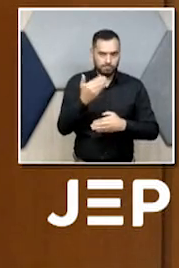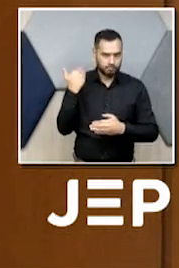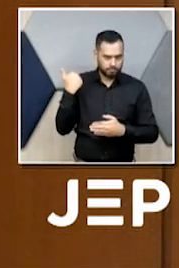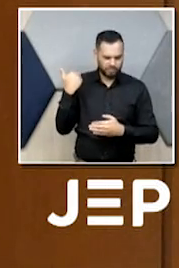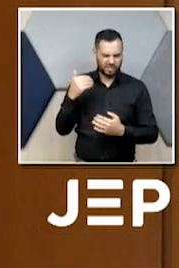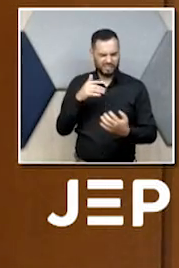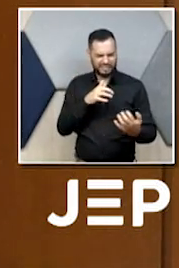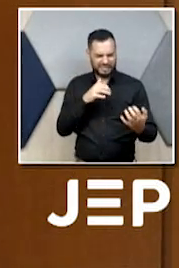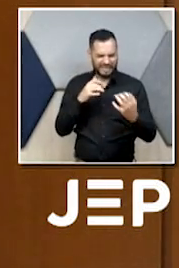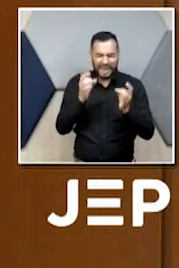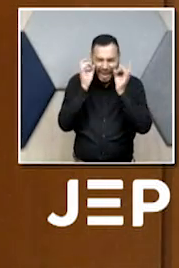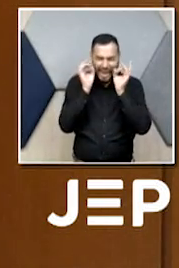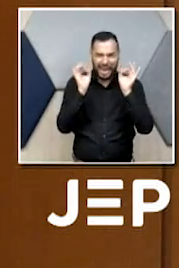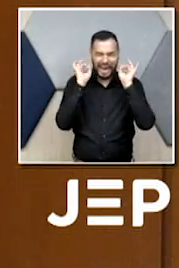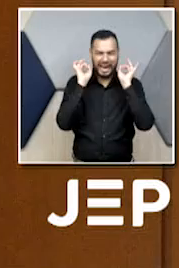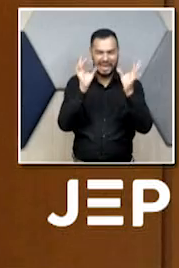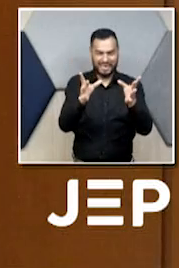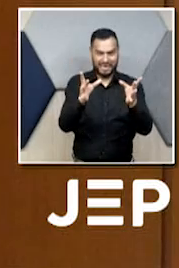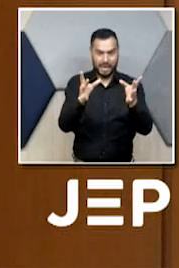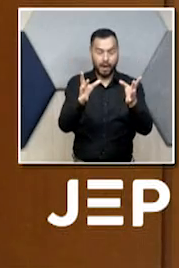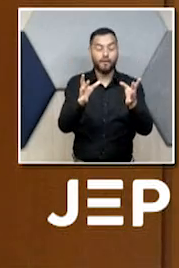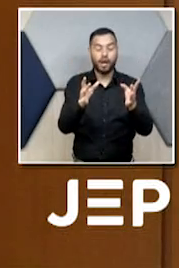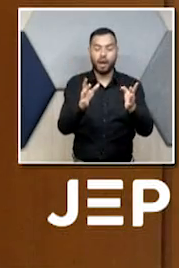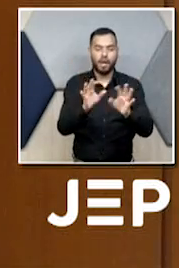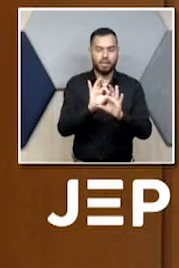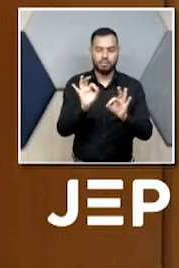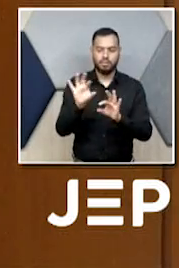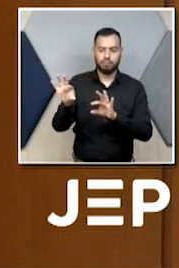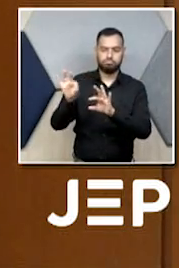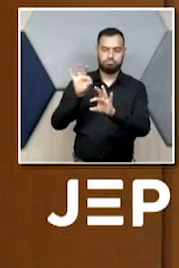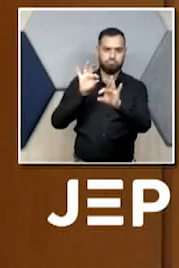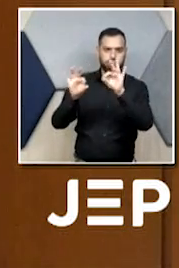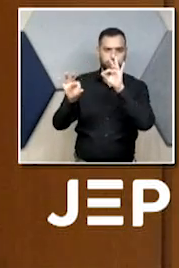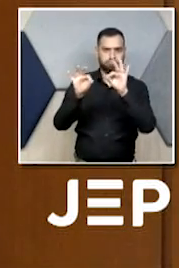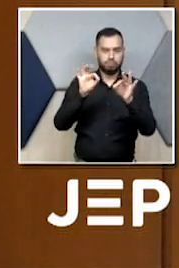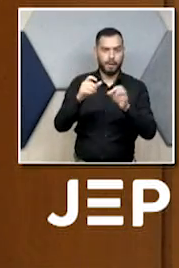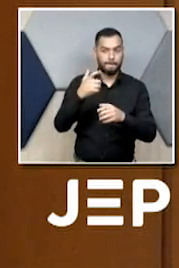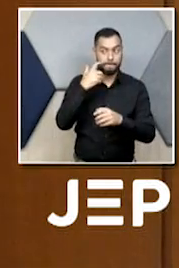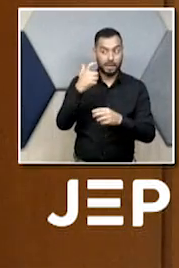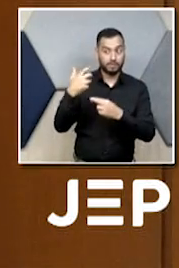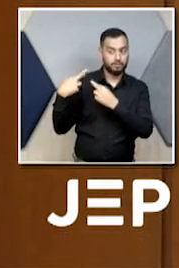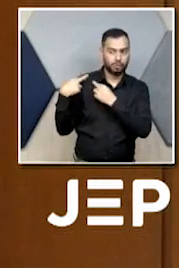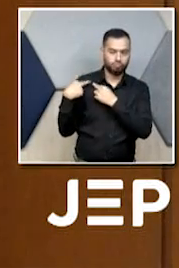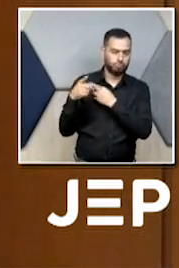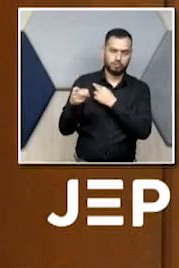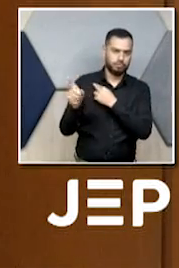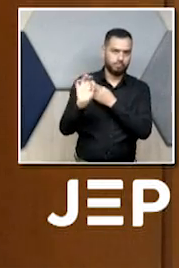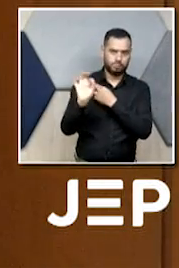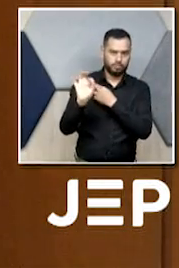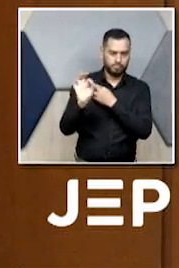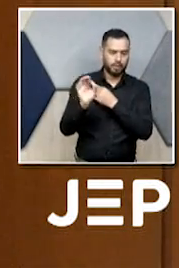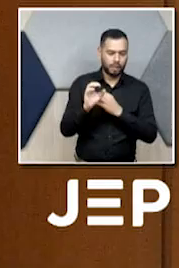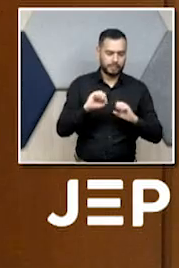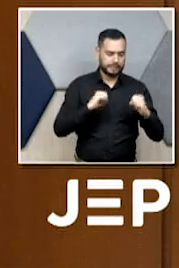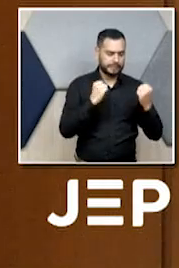crímenes, no fueron seleccionados como máximos responsables por la sala de